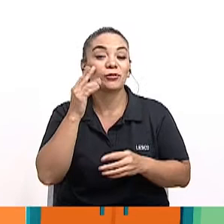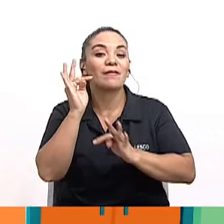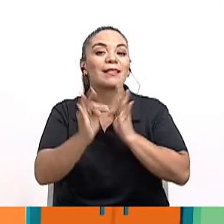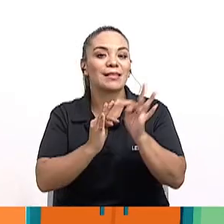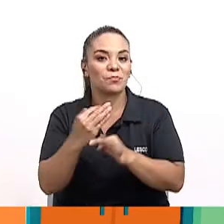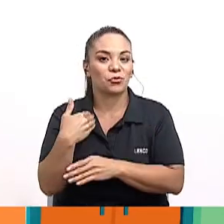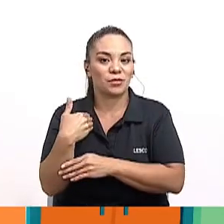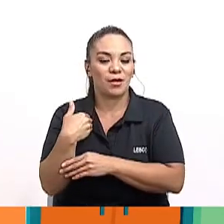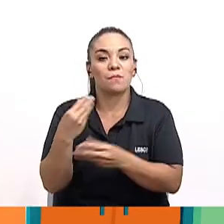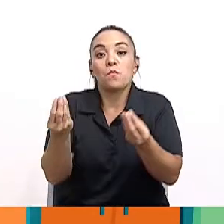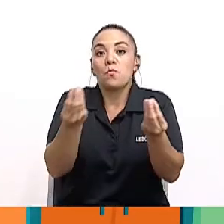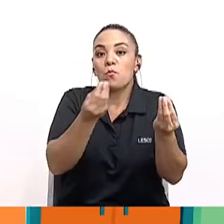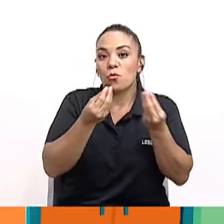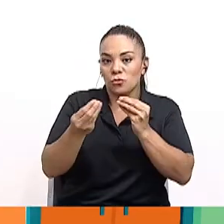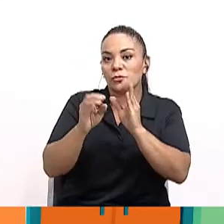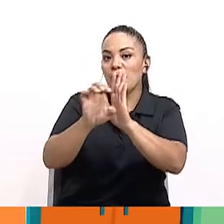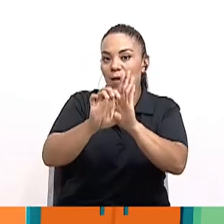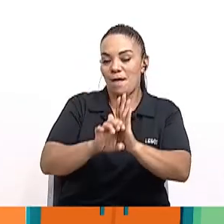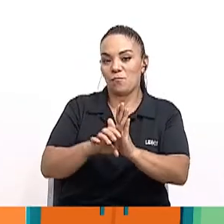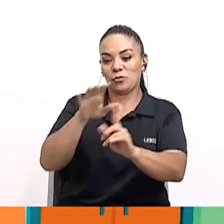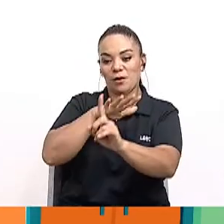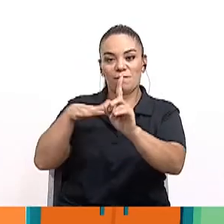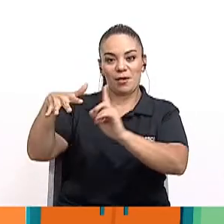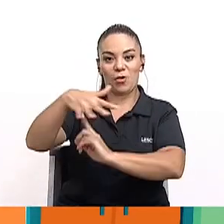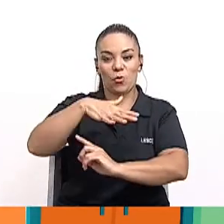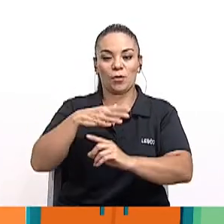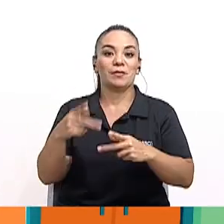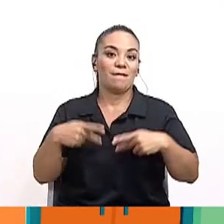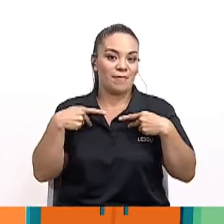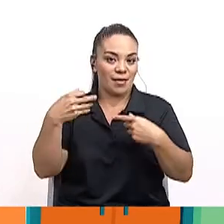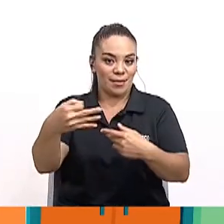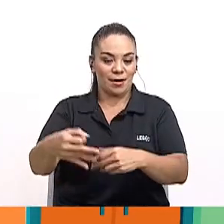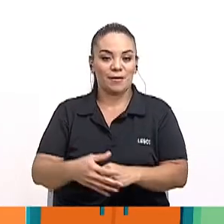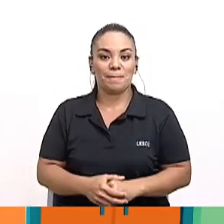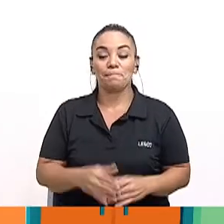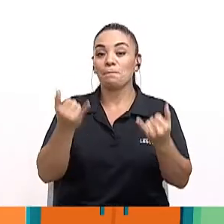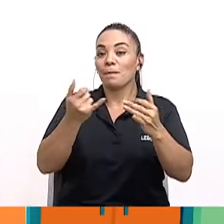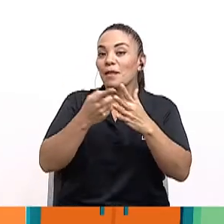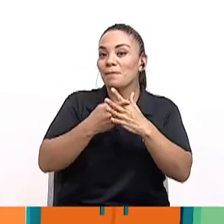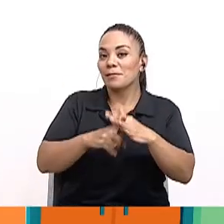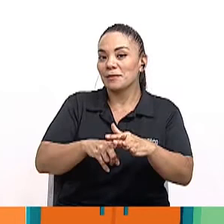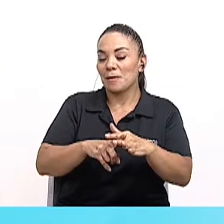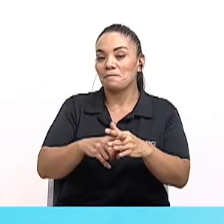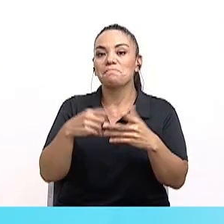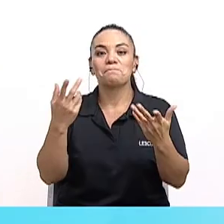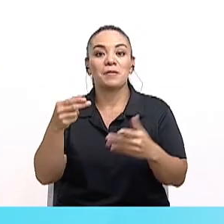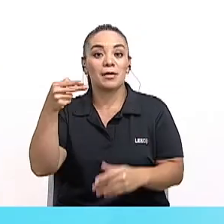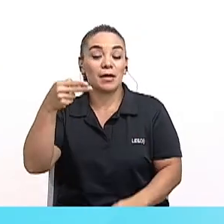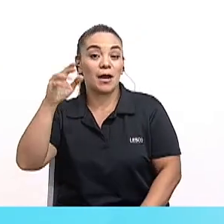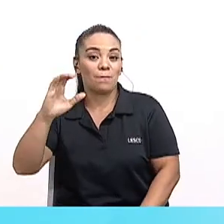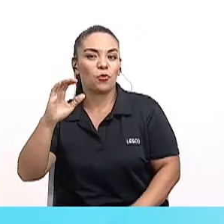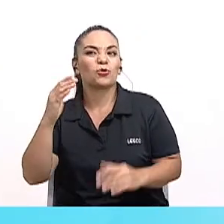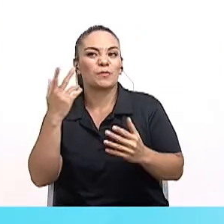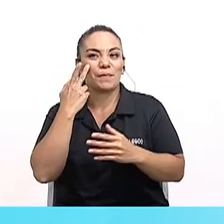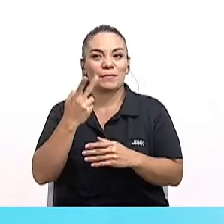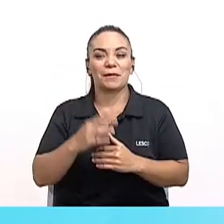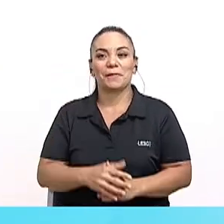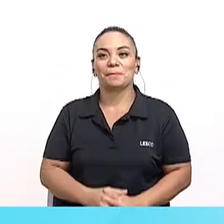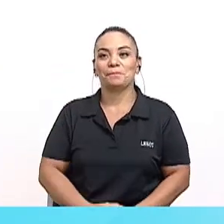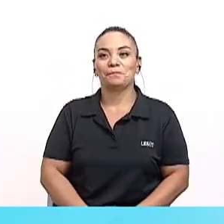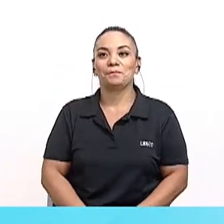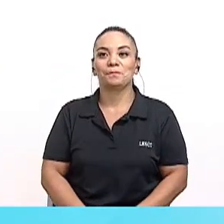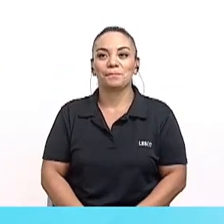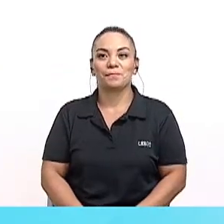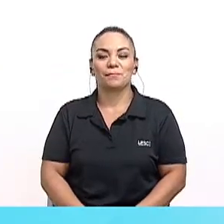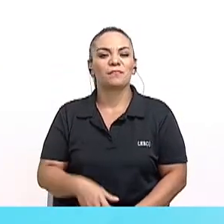y muchos ejemplos que hay a nuestro alrededor en la vida diaria. Entonces, vamos a comenzar viendo los hidrocarburos como lo siguiente, que ya lo comentaron en el